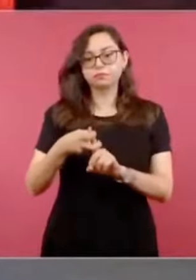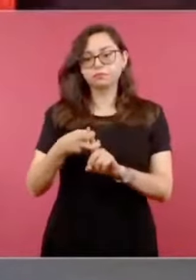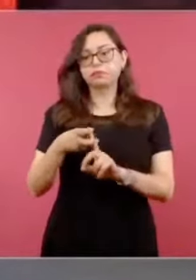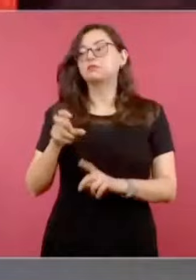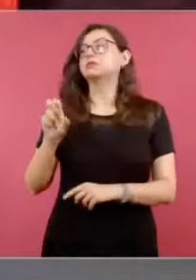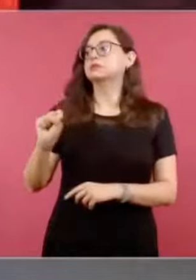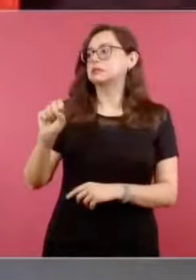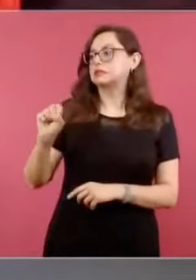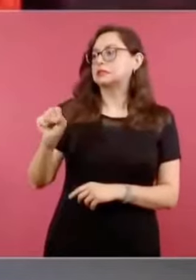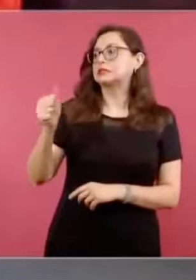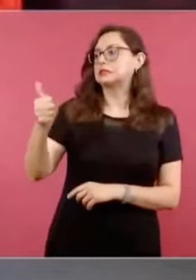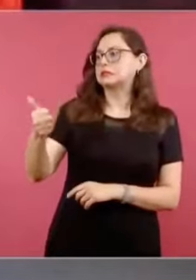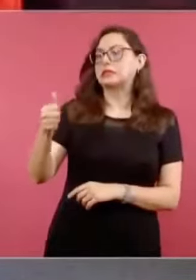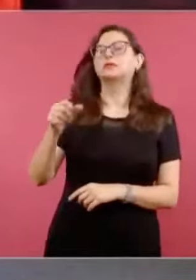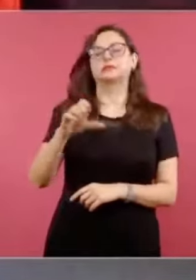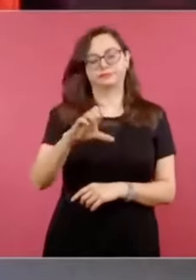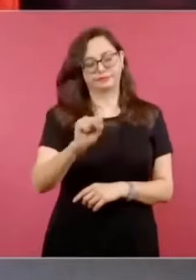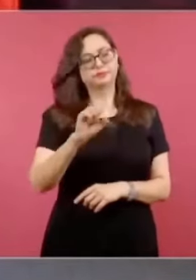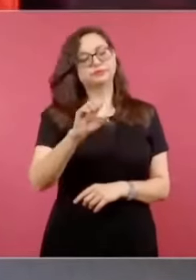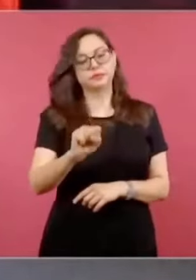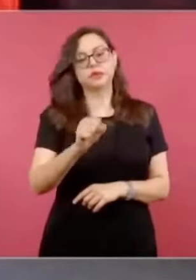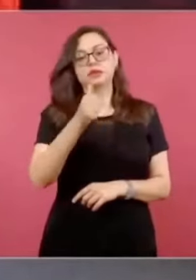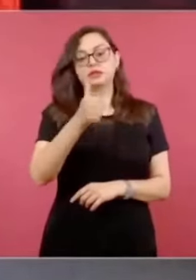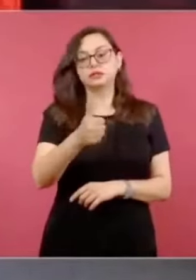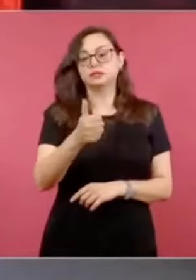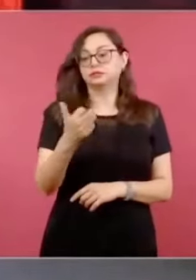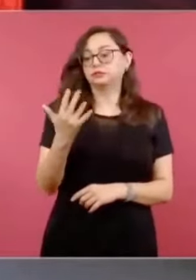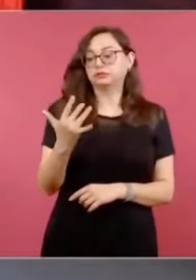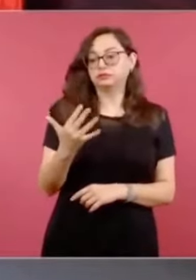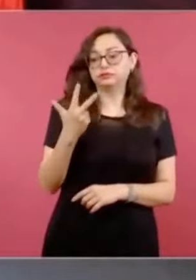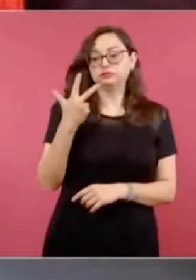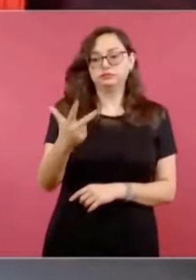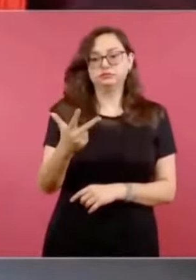66. 66 y ya hay 58.